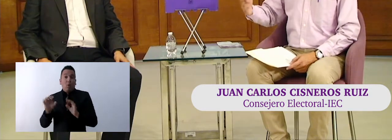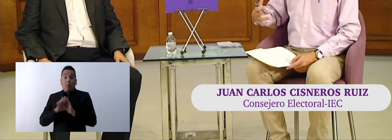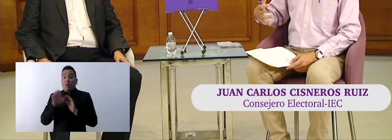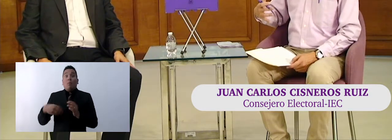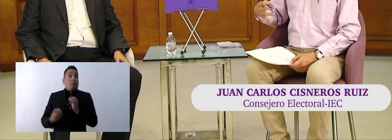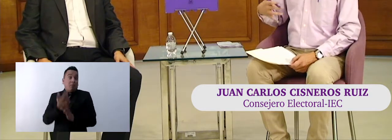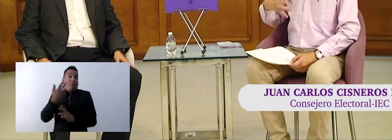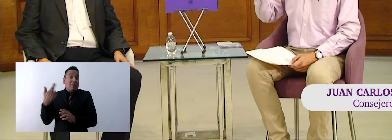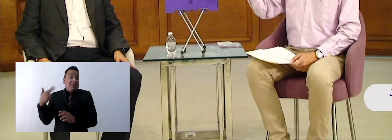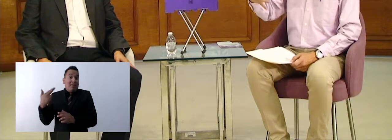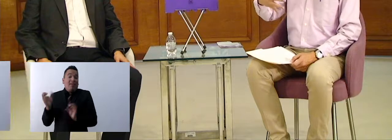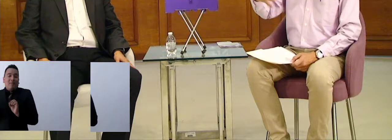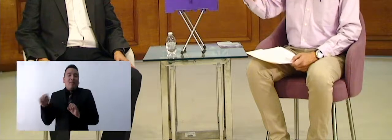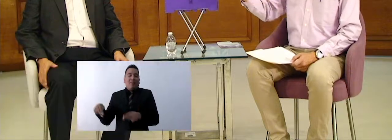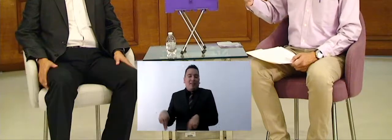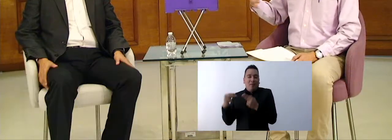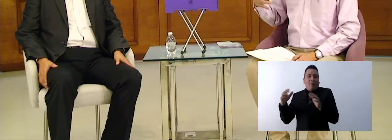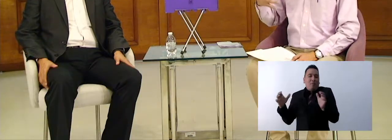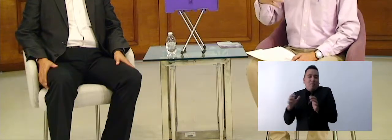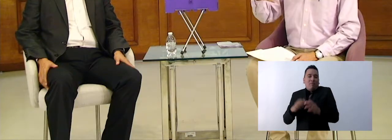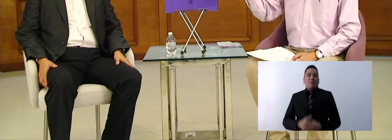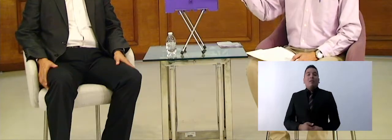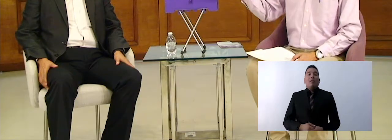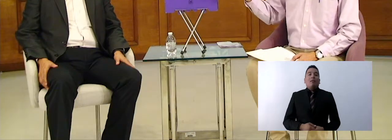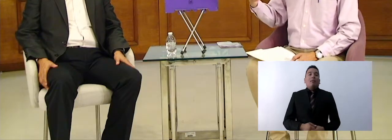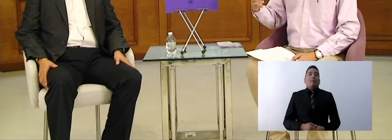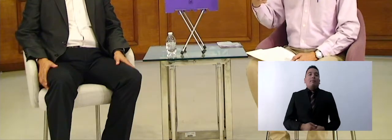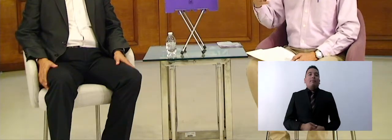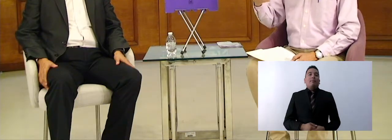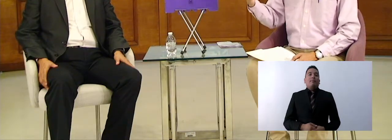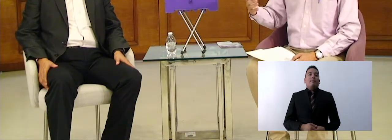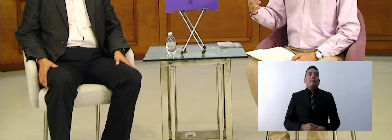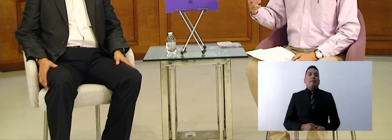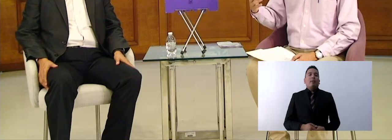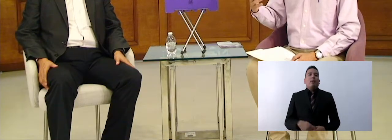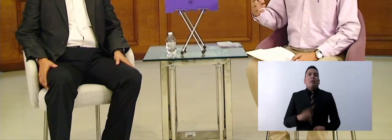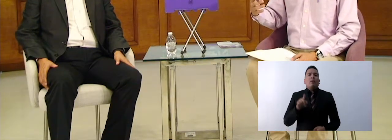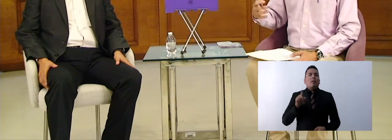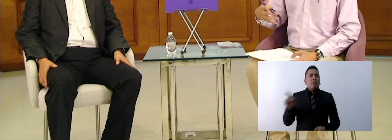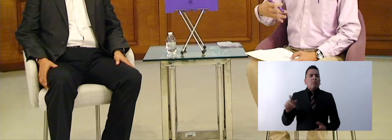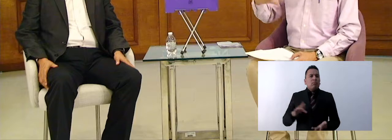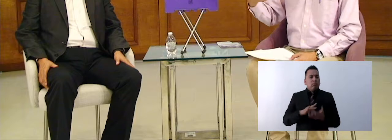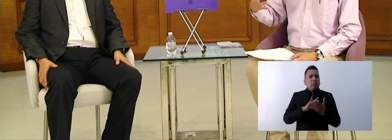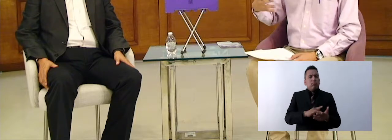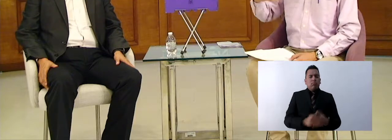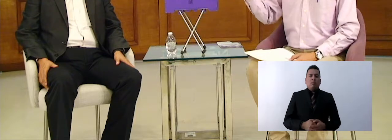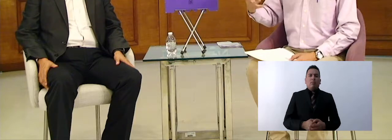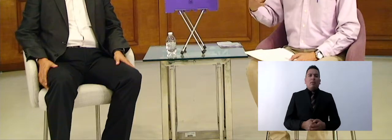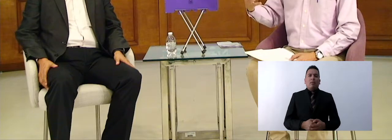joven emprendedor que acaba de poner su restaurante, su microempresa, microindustria,